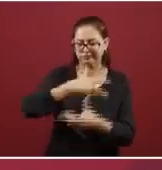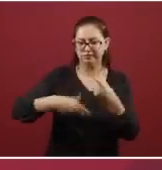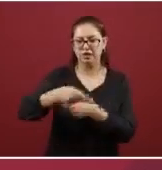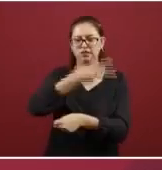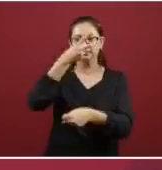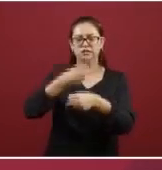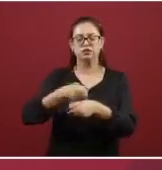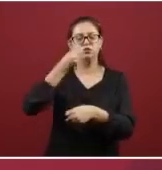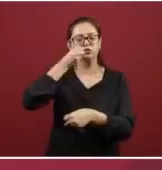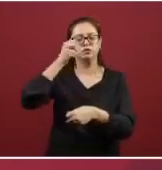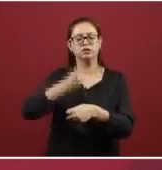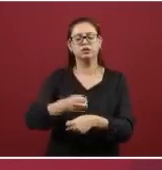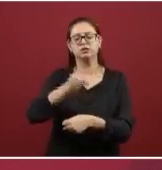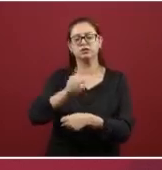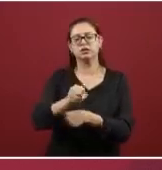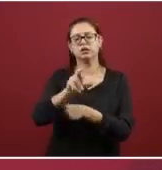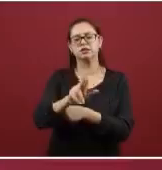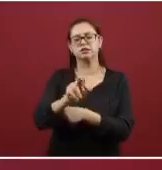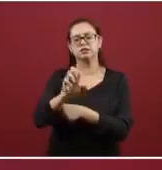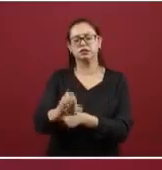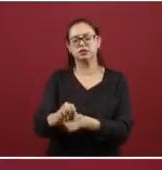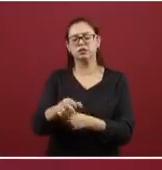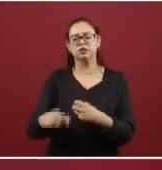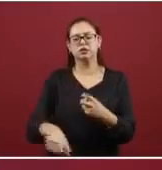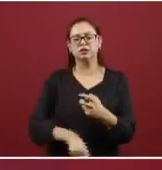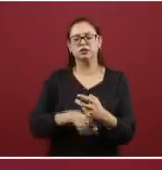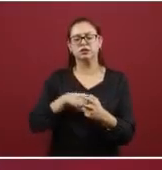subsecretario de Relaciones Exteriores y